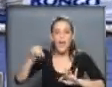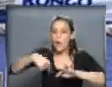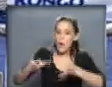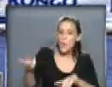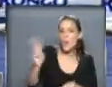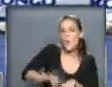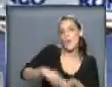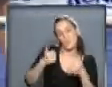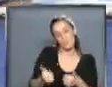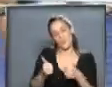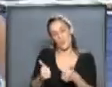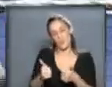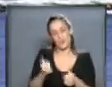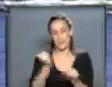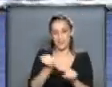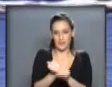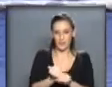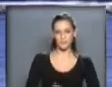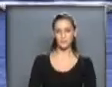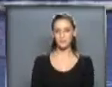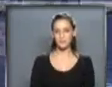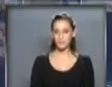que lo hizo con esta buena victoria.